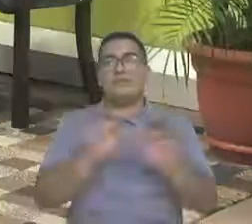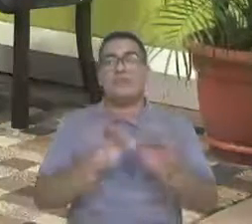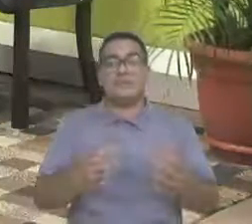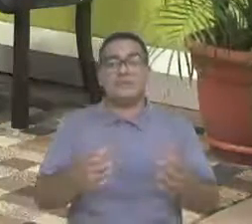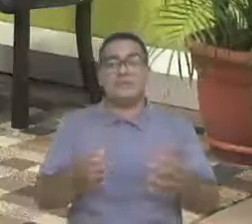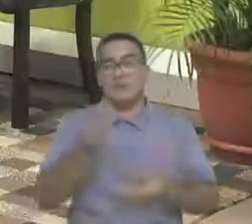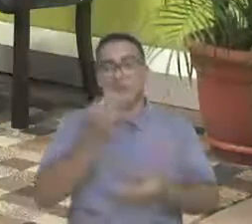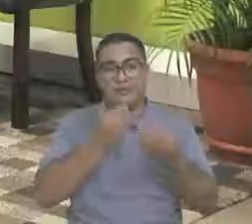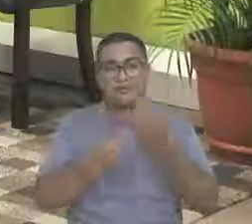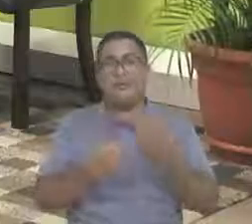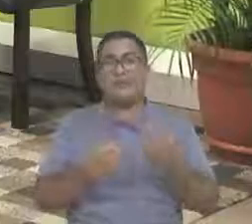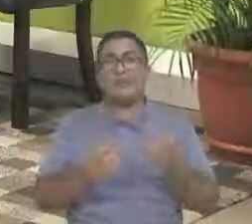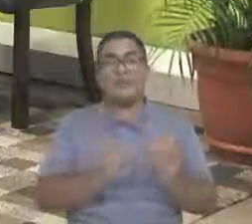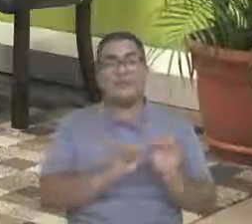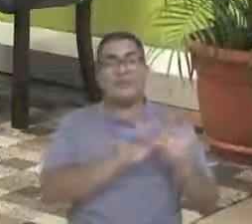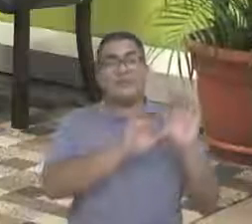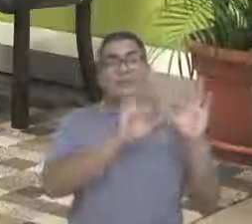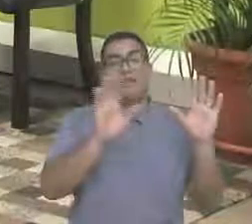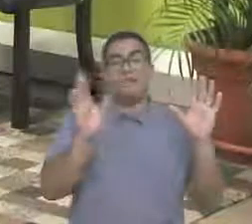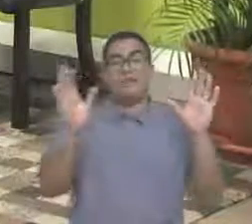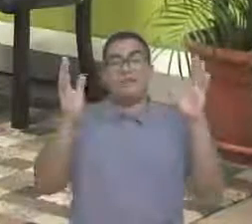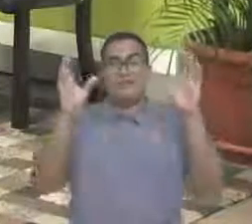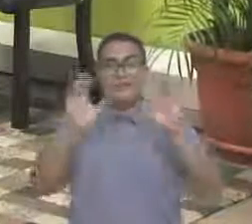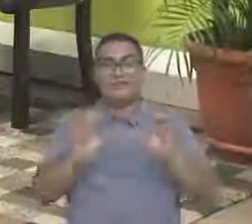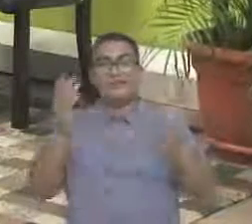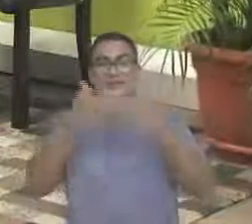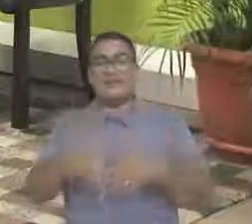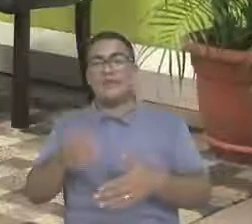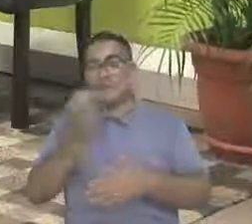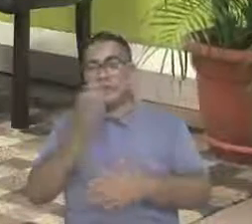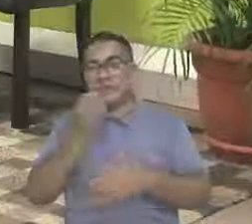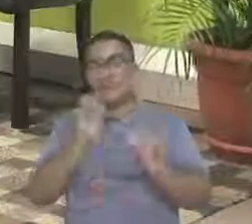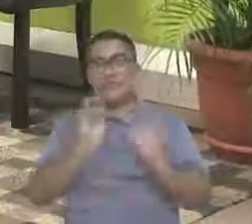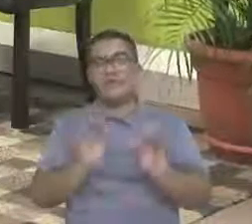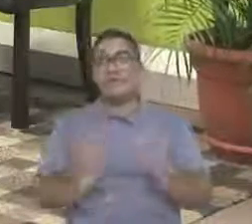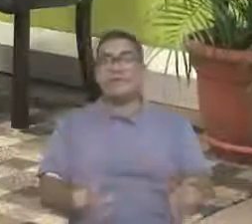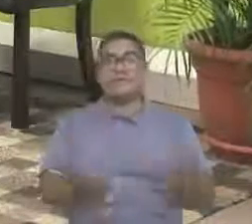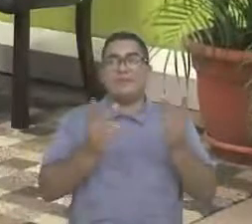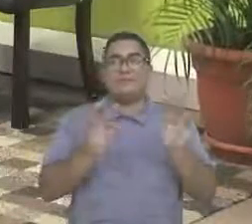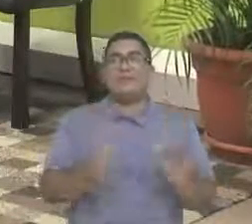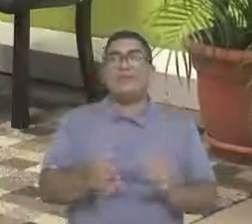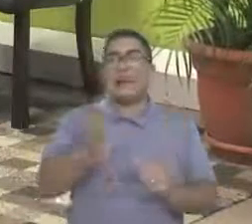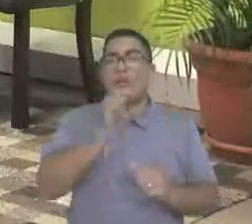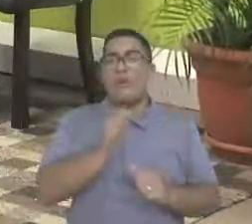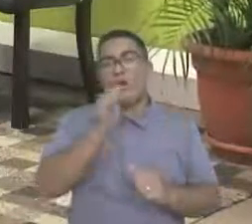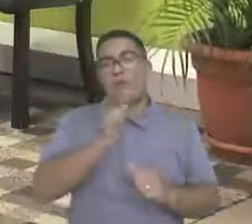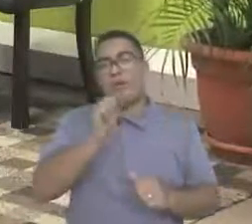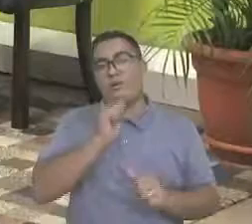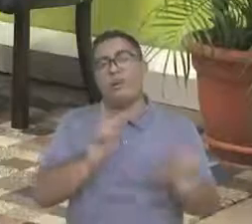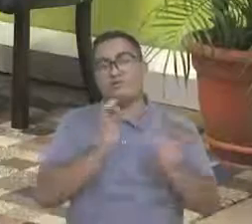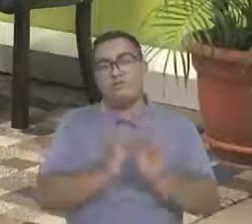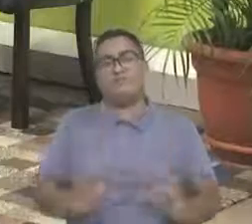la cena, en el desayuno y en el almuerzo para poder tener una vida. Beber bastante agua también. Así es.